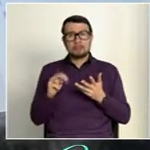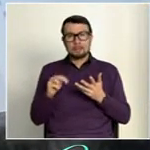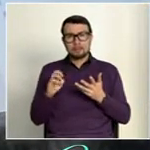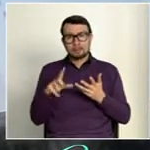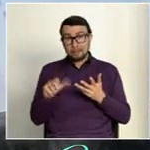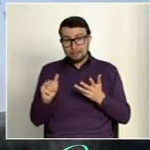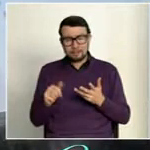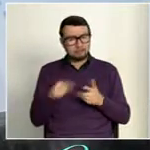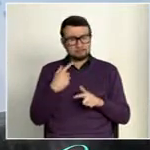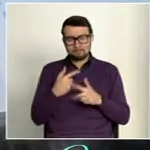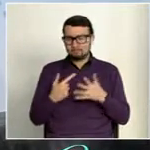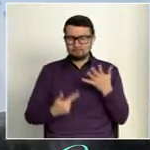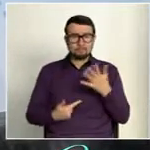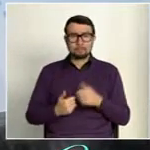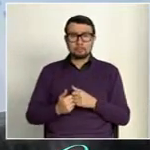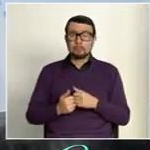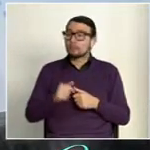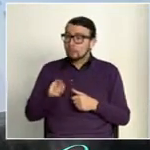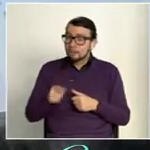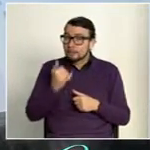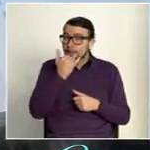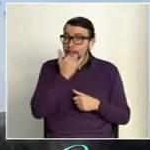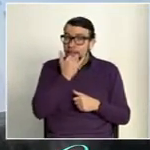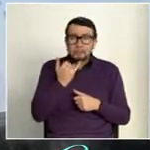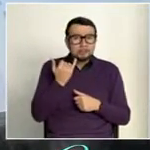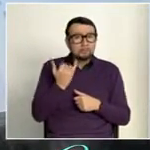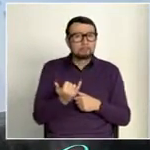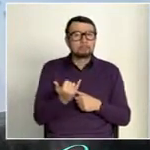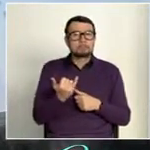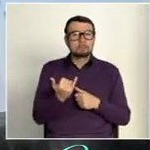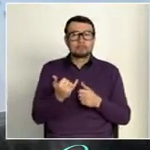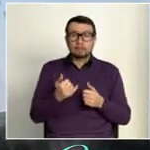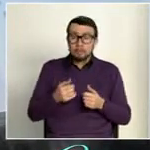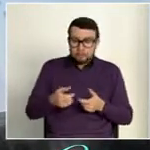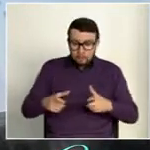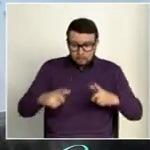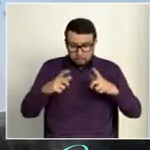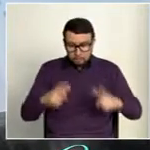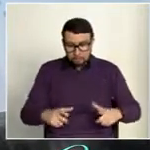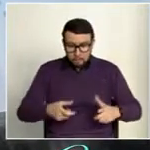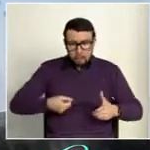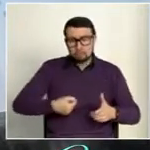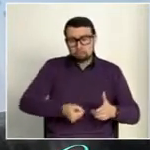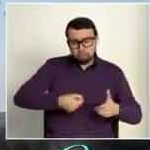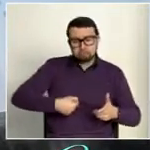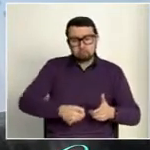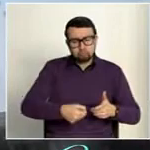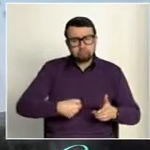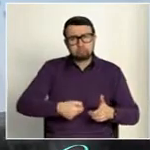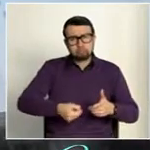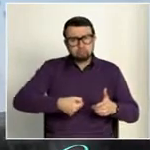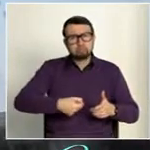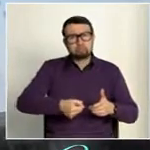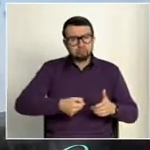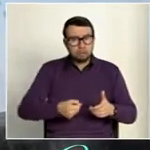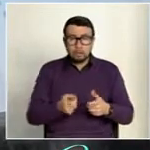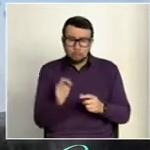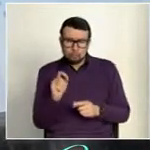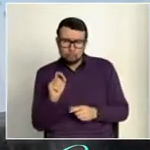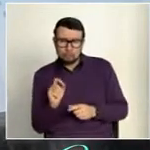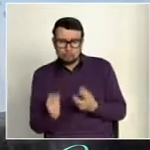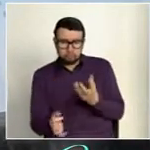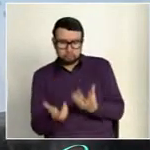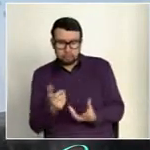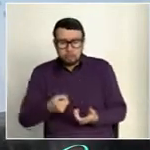también, se tuestan. Se tuestan en un sartén seco con una llama de fuego medio y luego se pone y